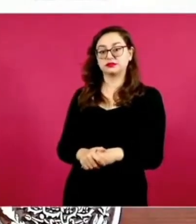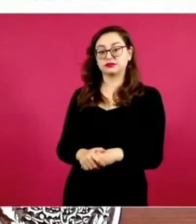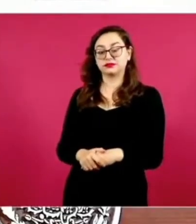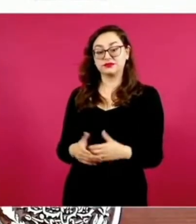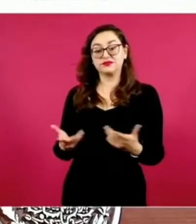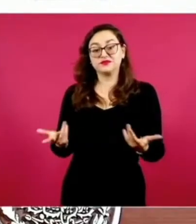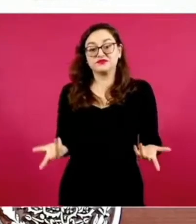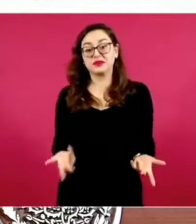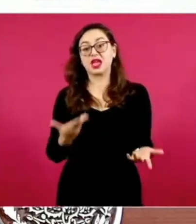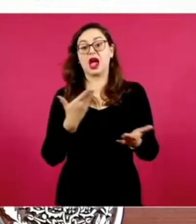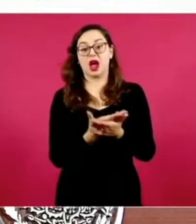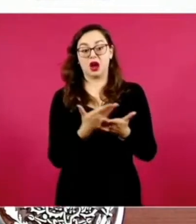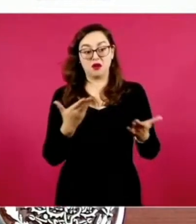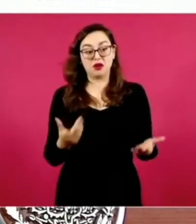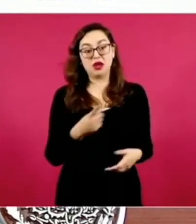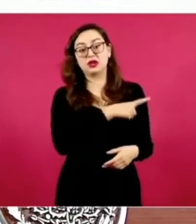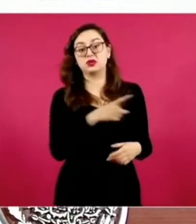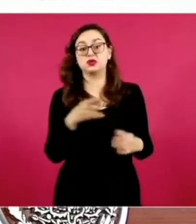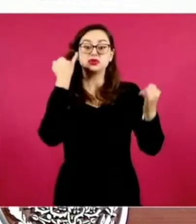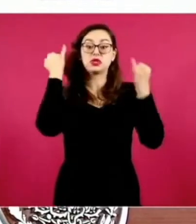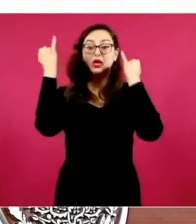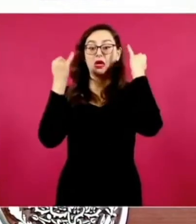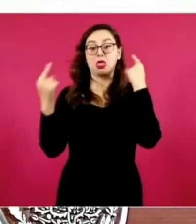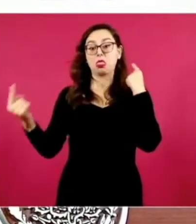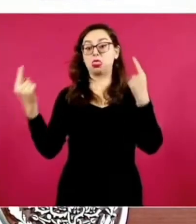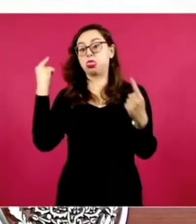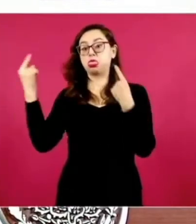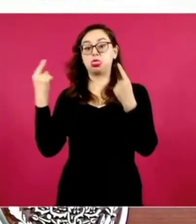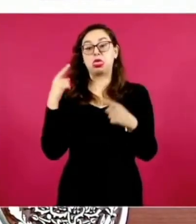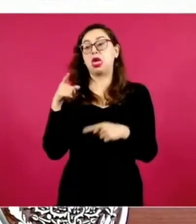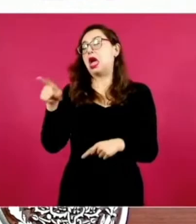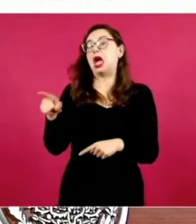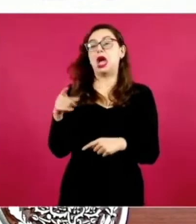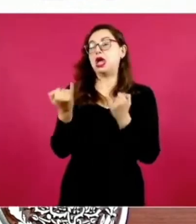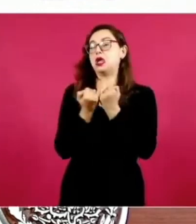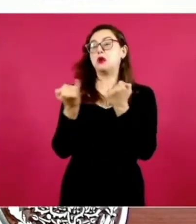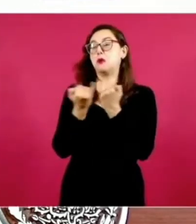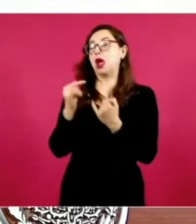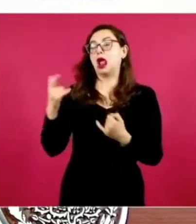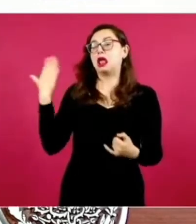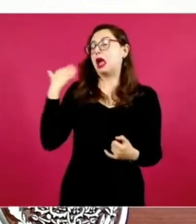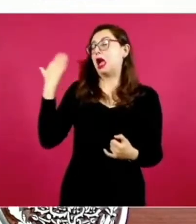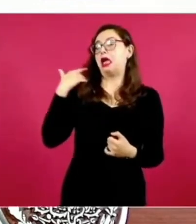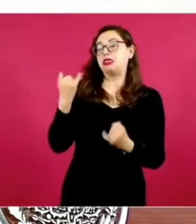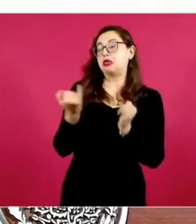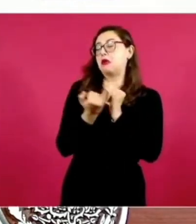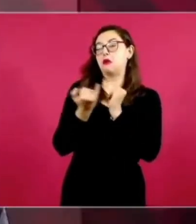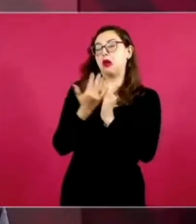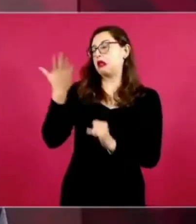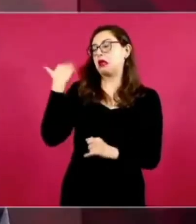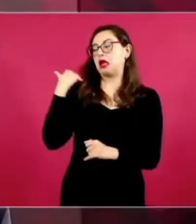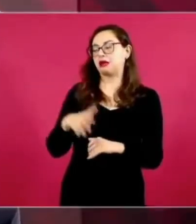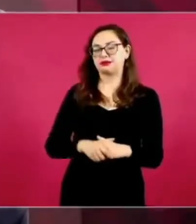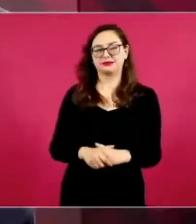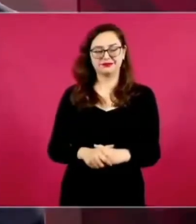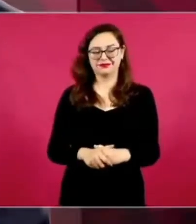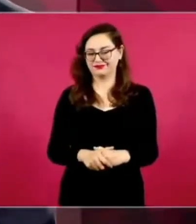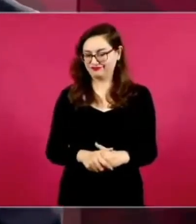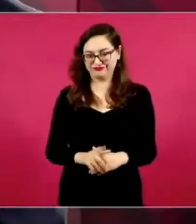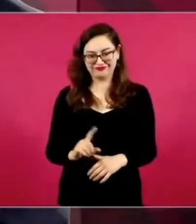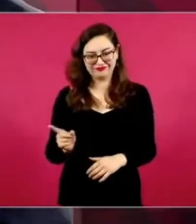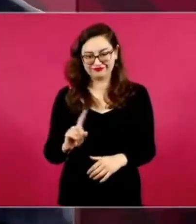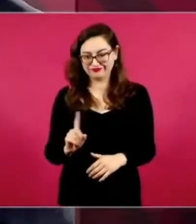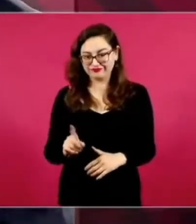compararnos con los gobiernos autoritarios. Es lo que siempre he dicho. Una vez